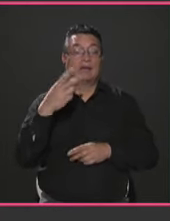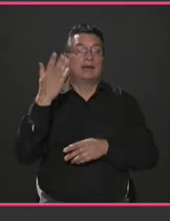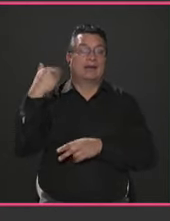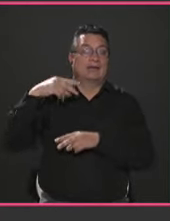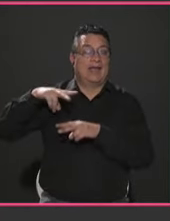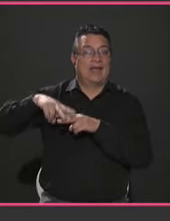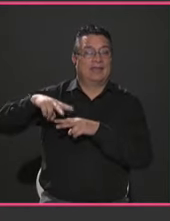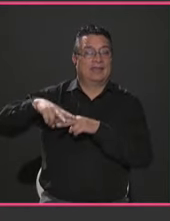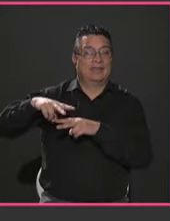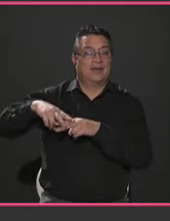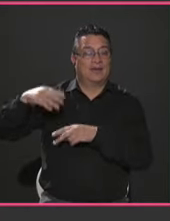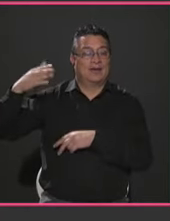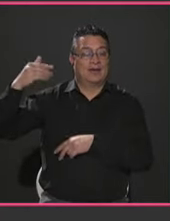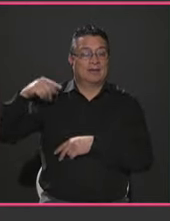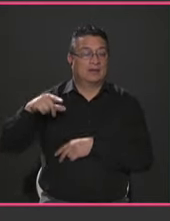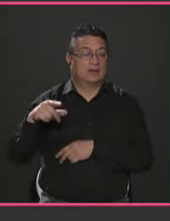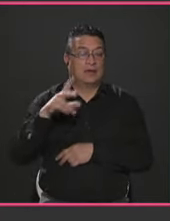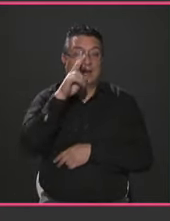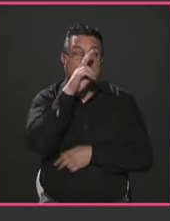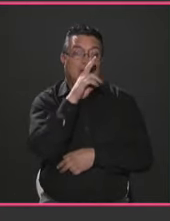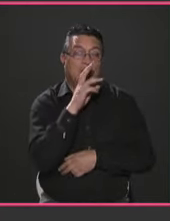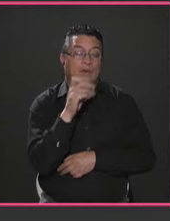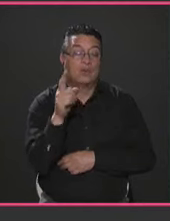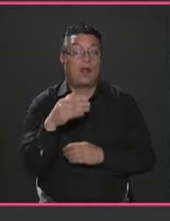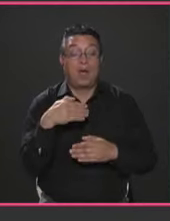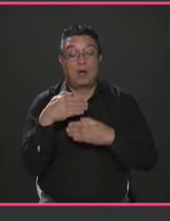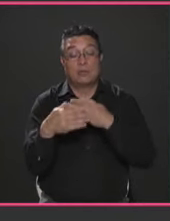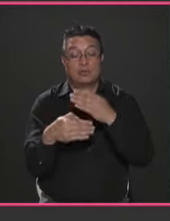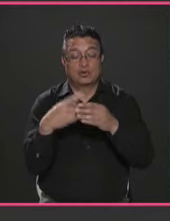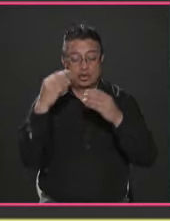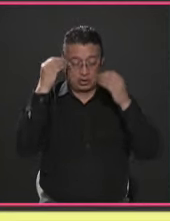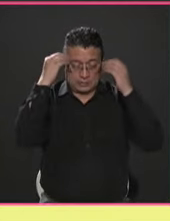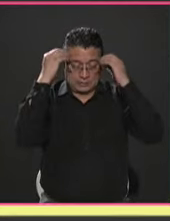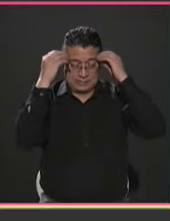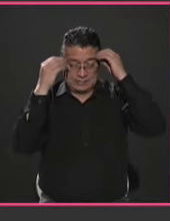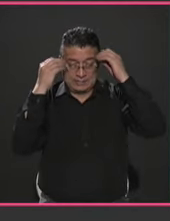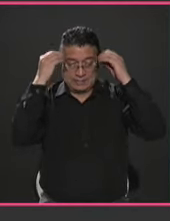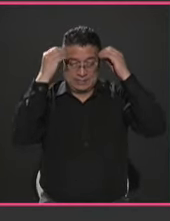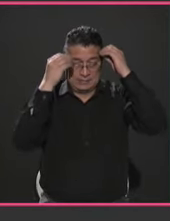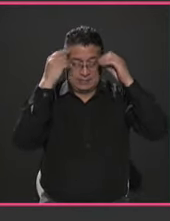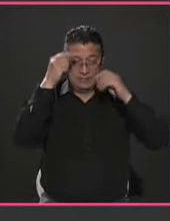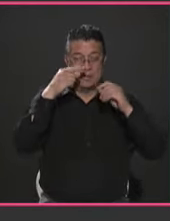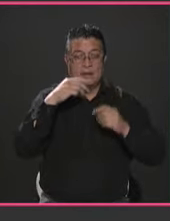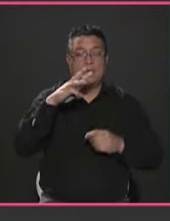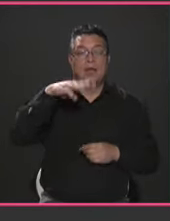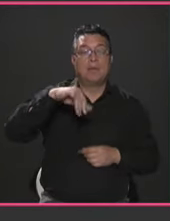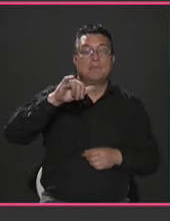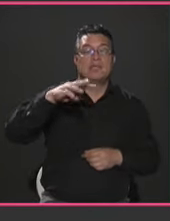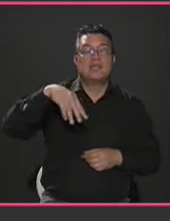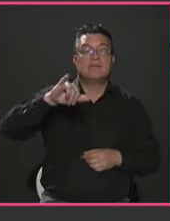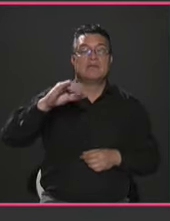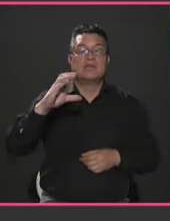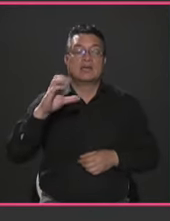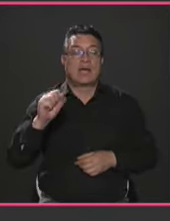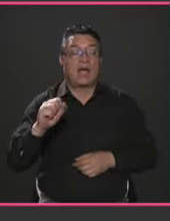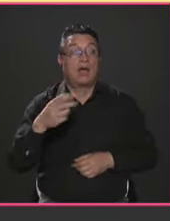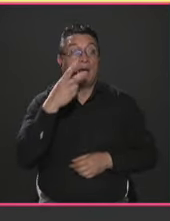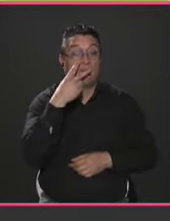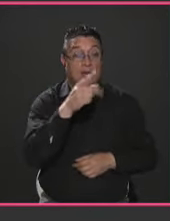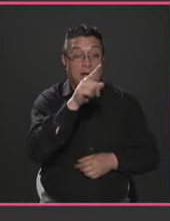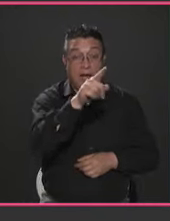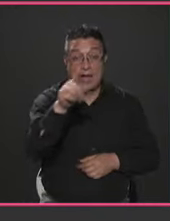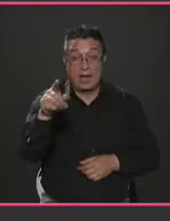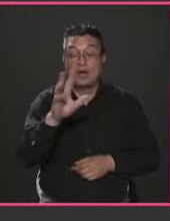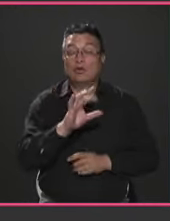antigua que es algo del proceso de raciocinio de mímica lo que podemos ver aquí no es